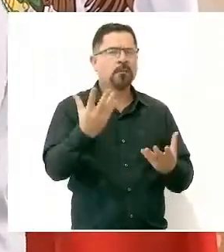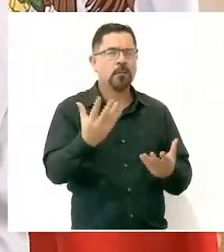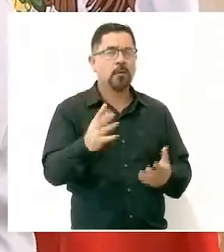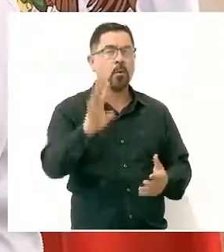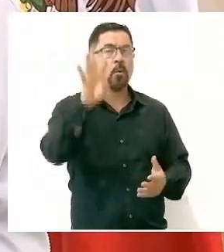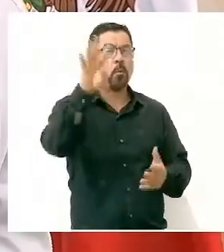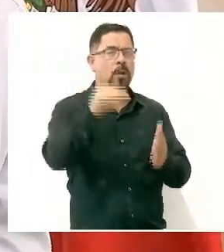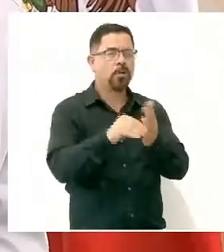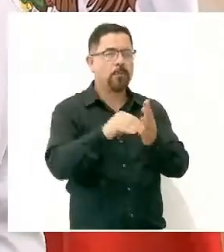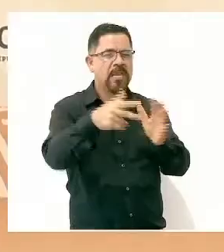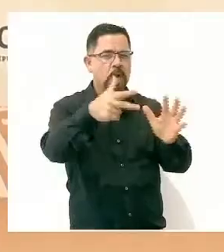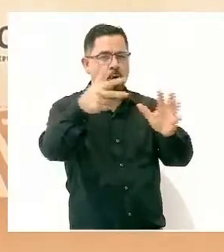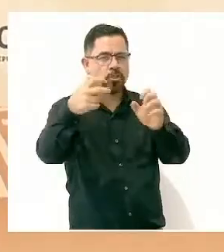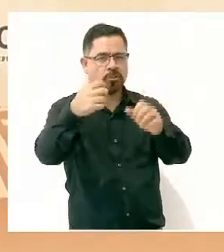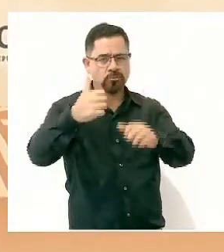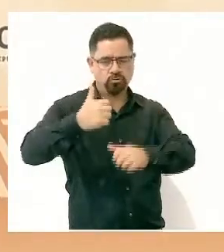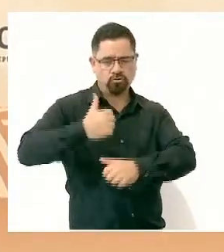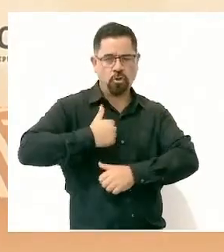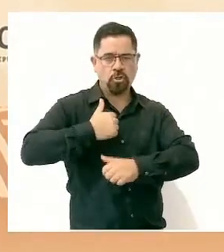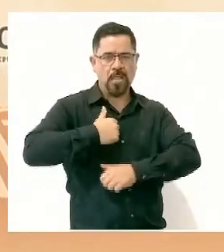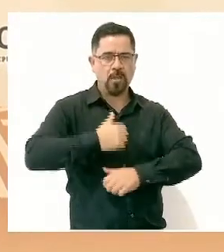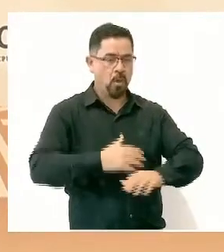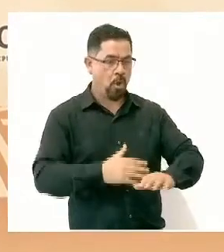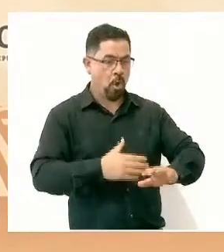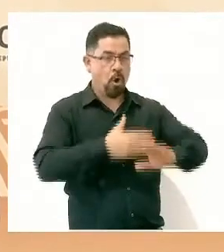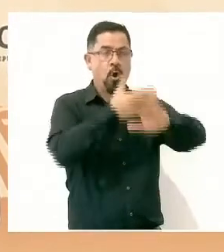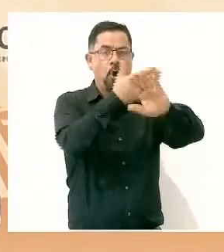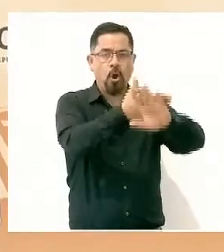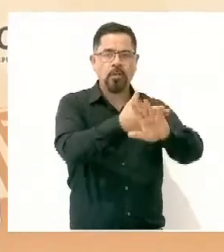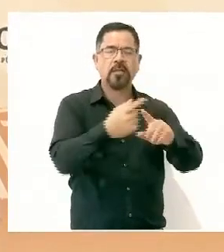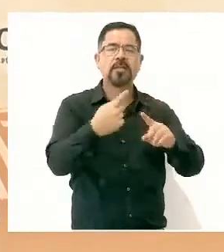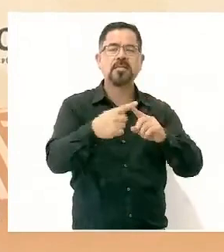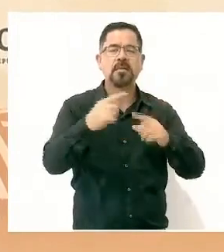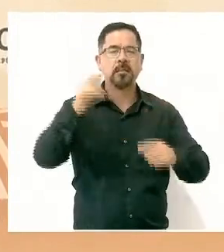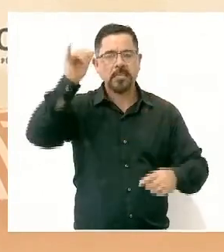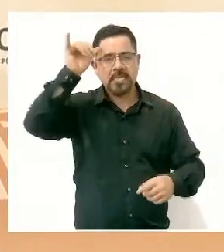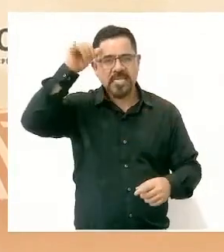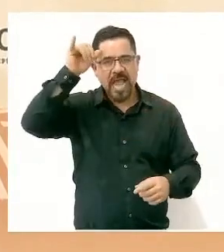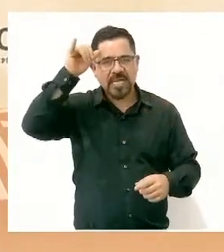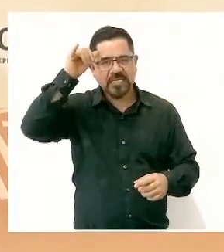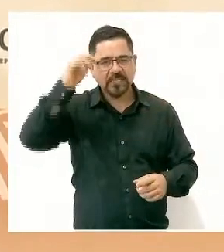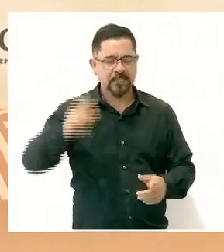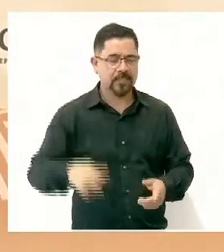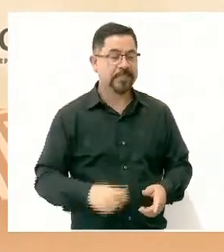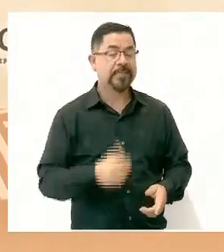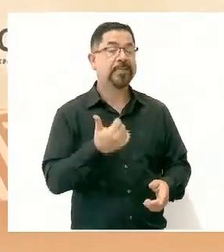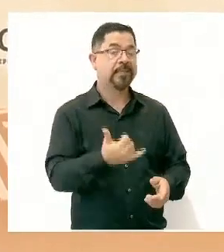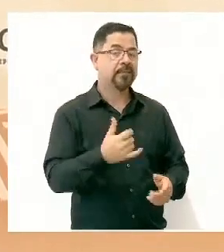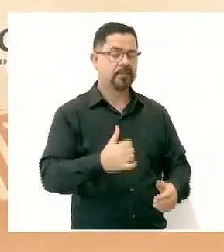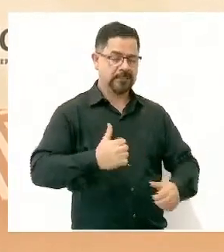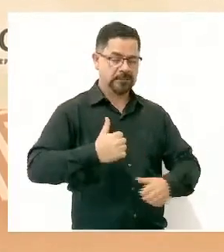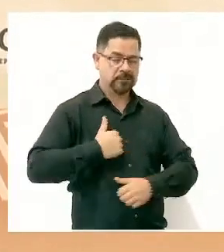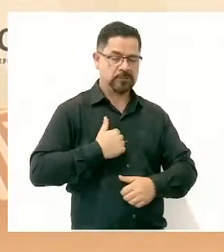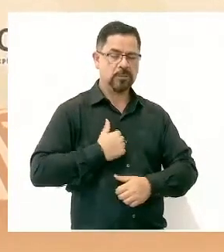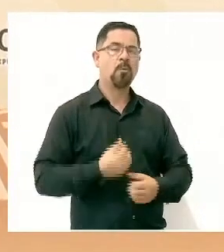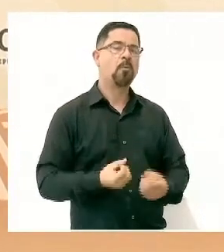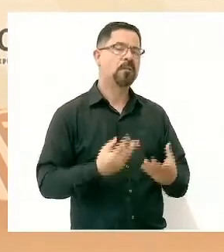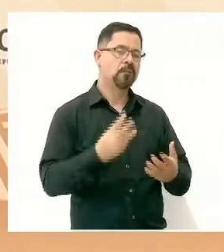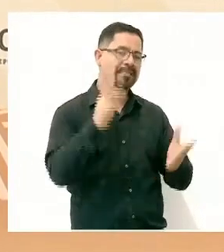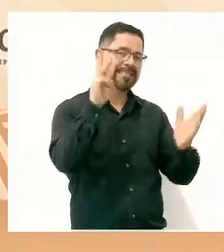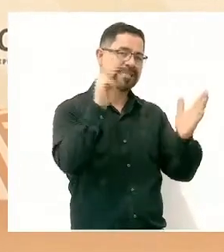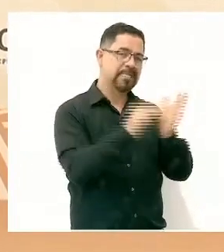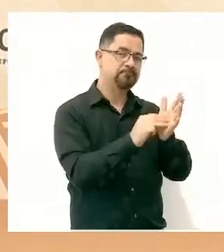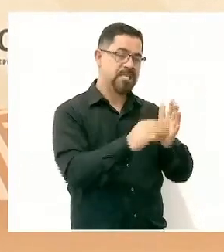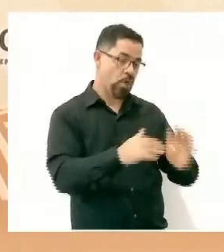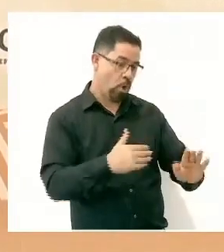4,800 soldados contra los yaquis y 3,000 contra